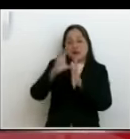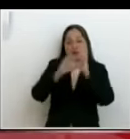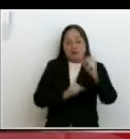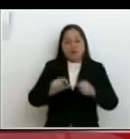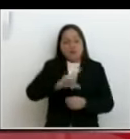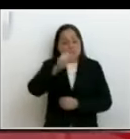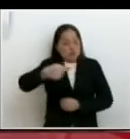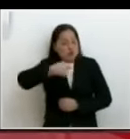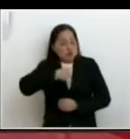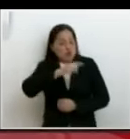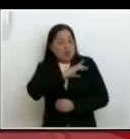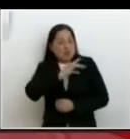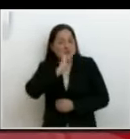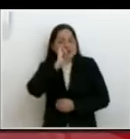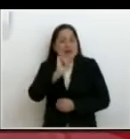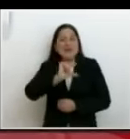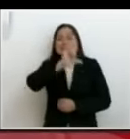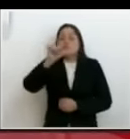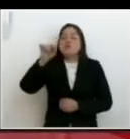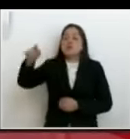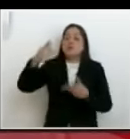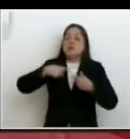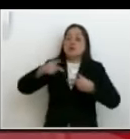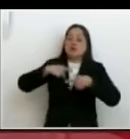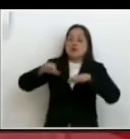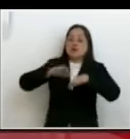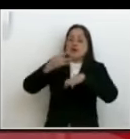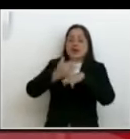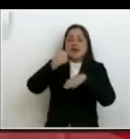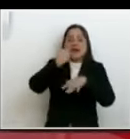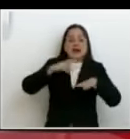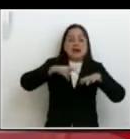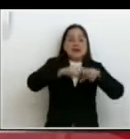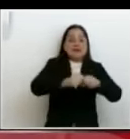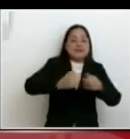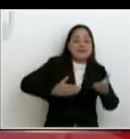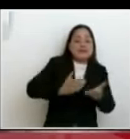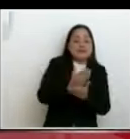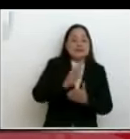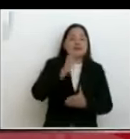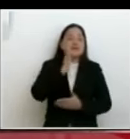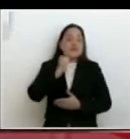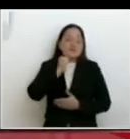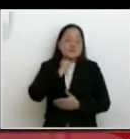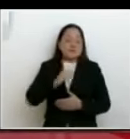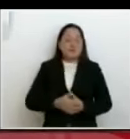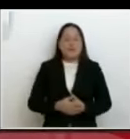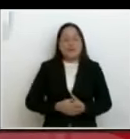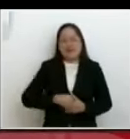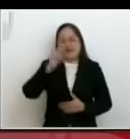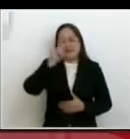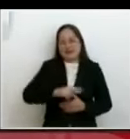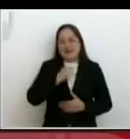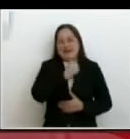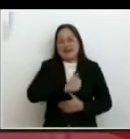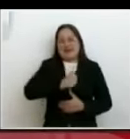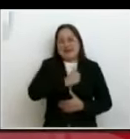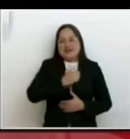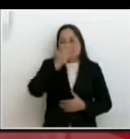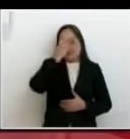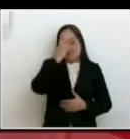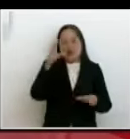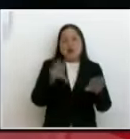amedrentar, mandó a sus subalternos a intentar tomar el pleno de la Cámara de Senadores. Me parece bochornoso que